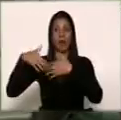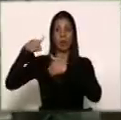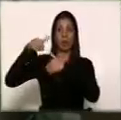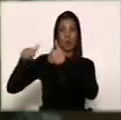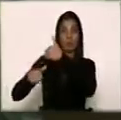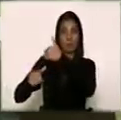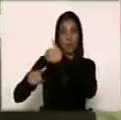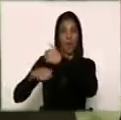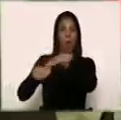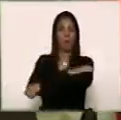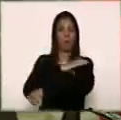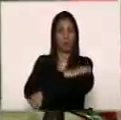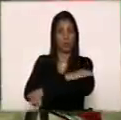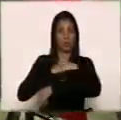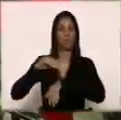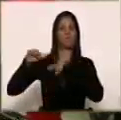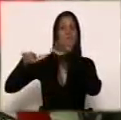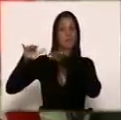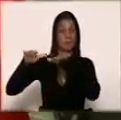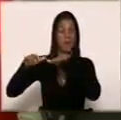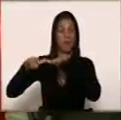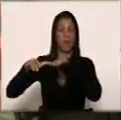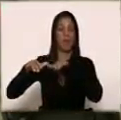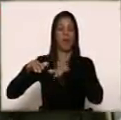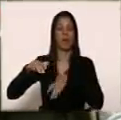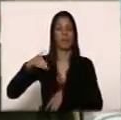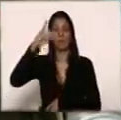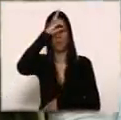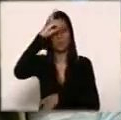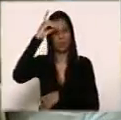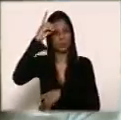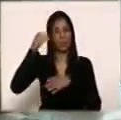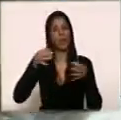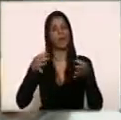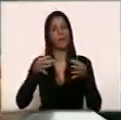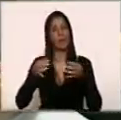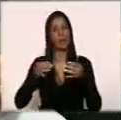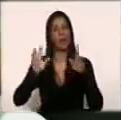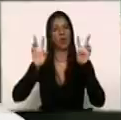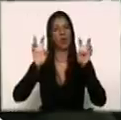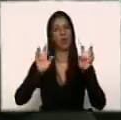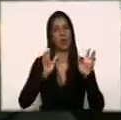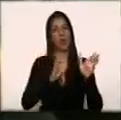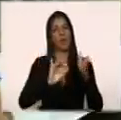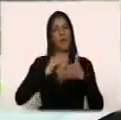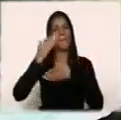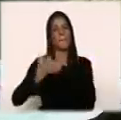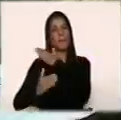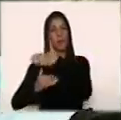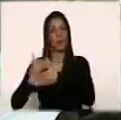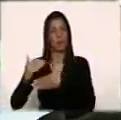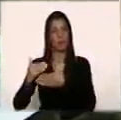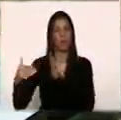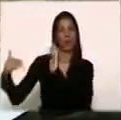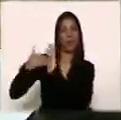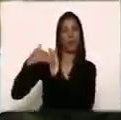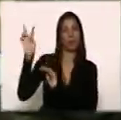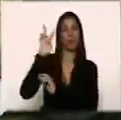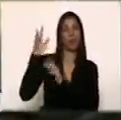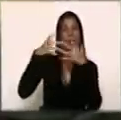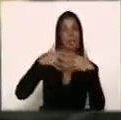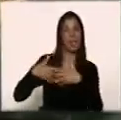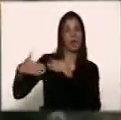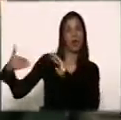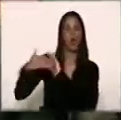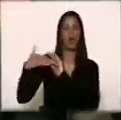América. En tal sentido, Diosdado Cabello Rondón puntualizó que este nuevo proceso de sanciones inmorales e ilegales contra